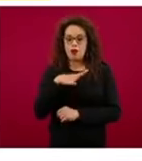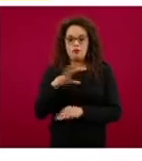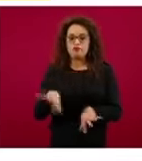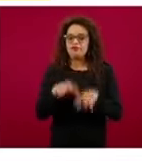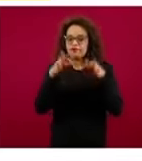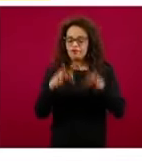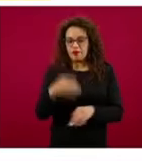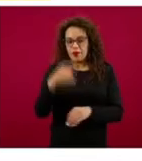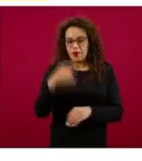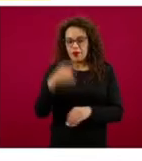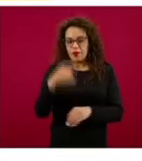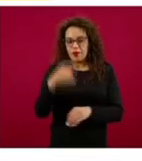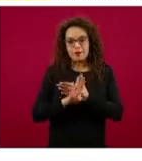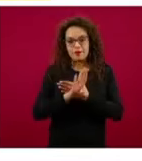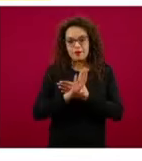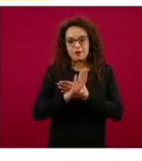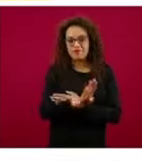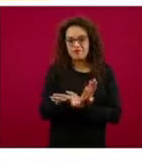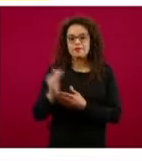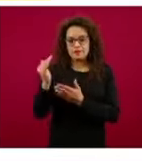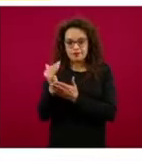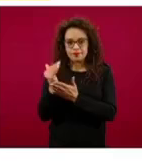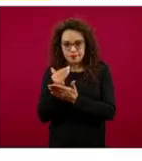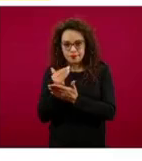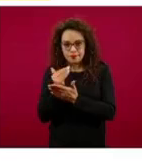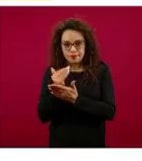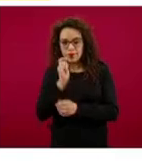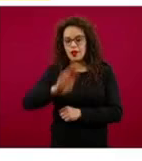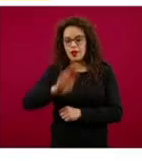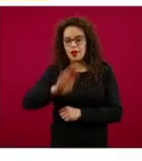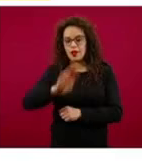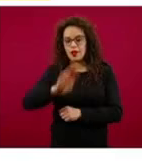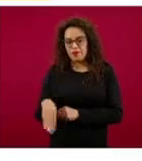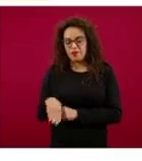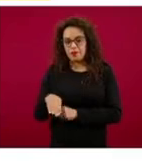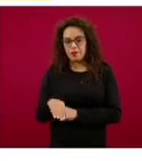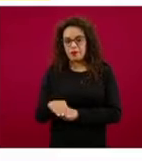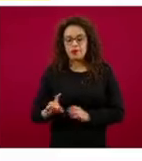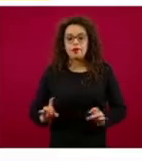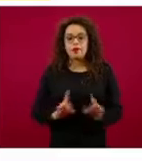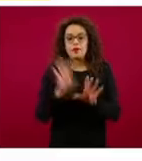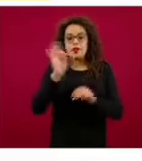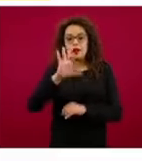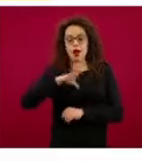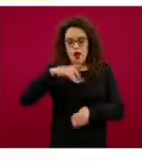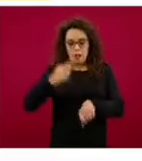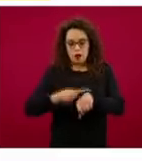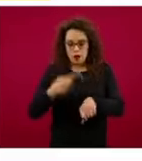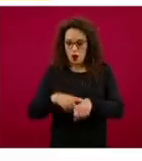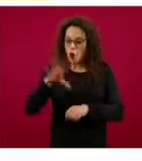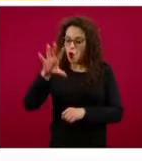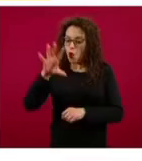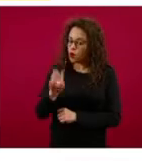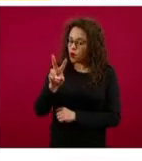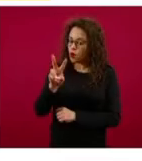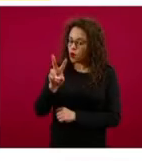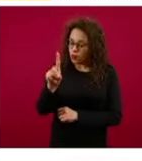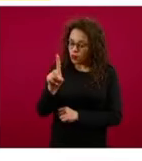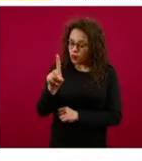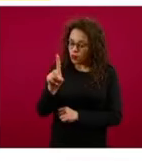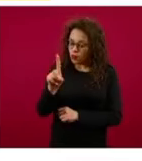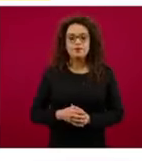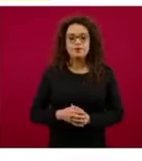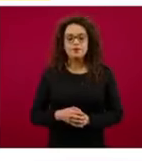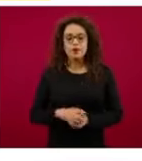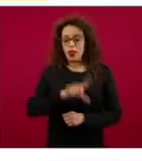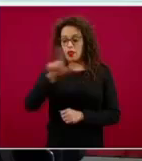en disminuir la probabilidad de morir si es que se tiene COVID. Y en esto, como lo explicará a continuación el doctor López